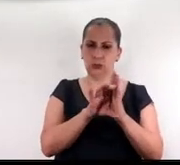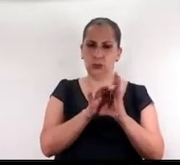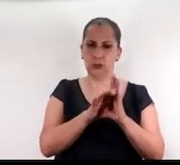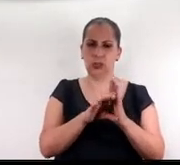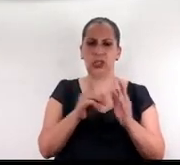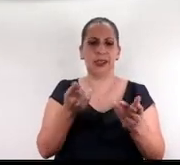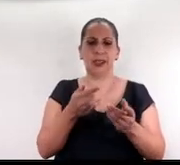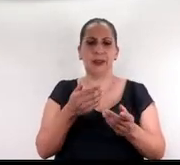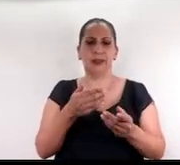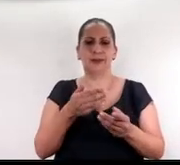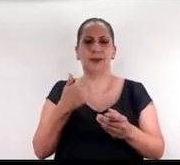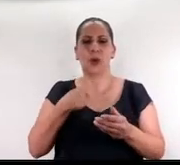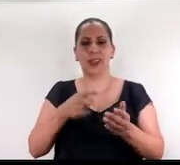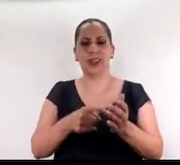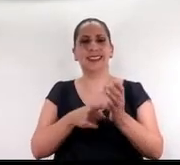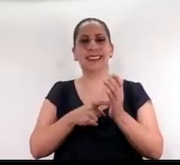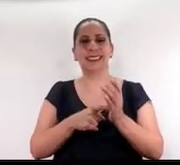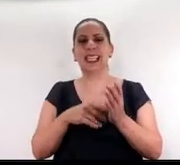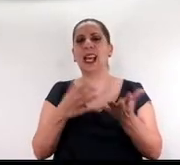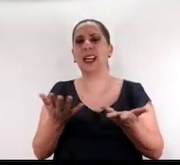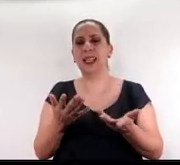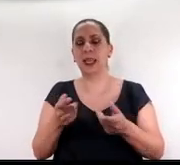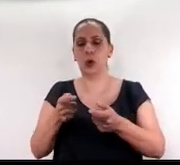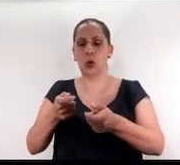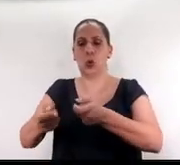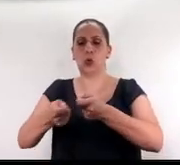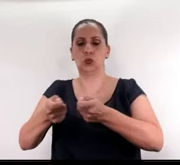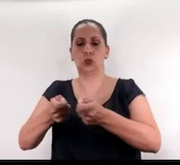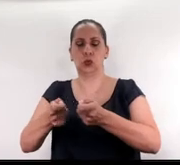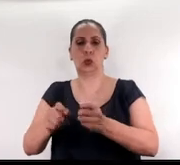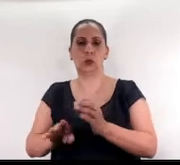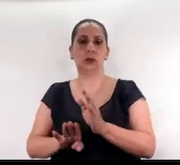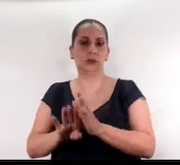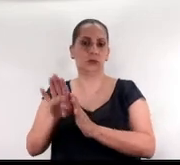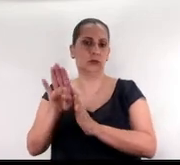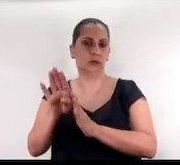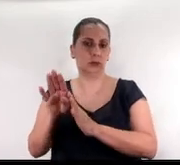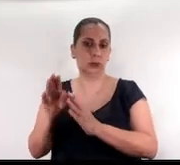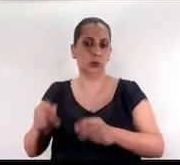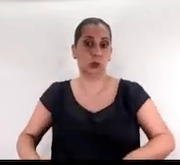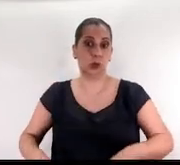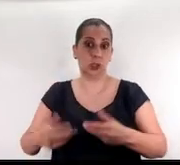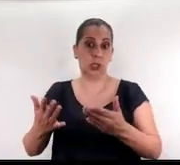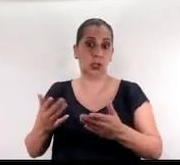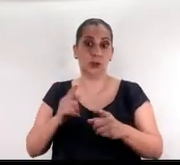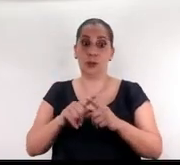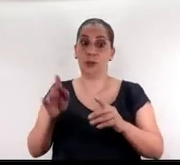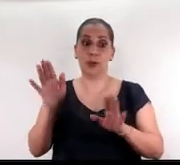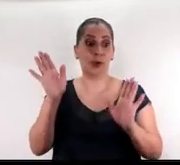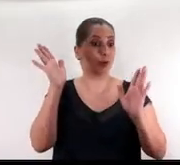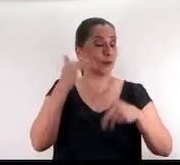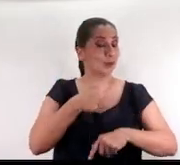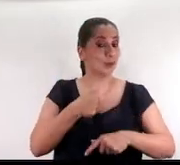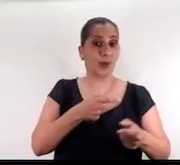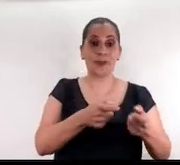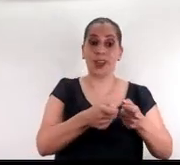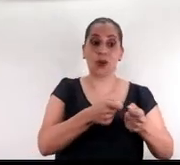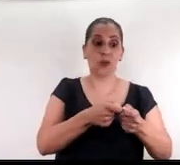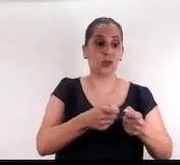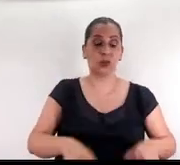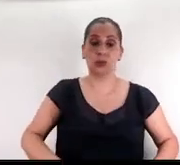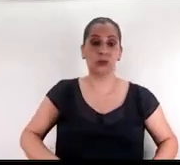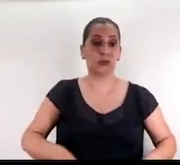que básicamente lo que exigía era control del crecimiento del gasto ordinario, pero no tenía control sobre el